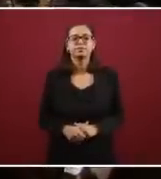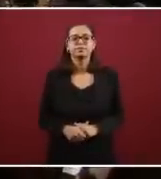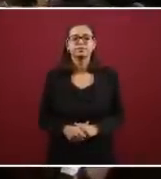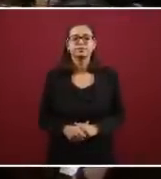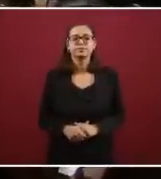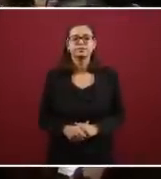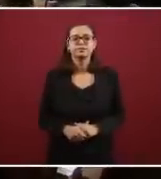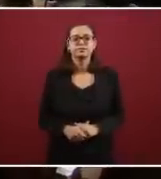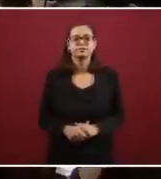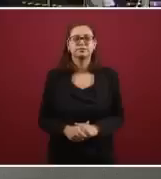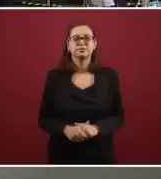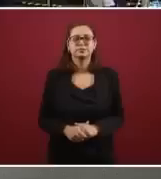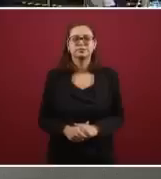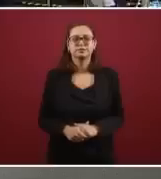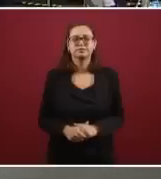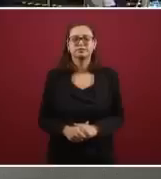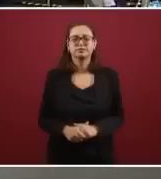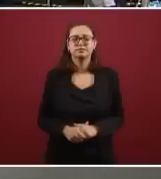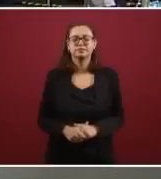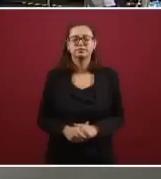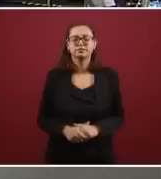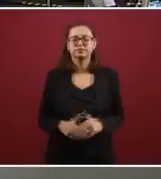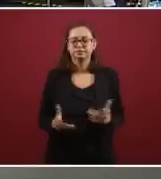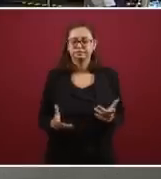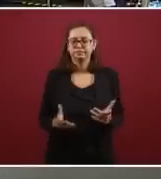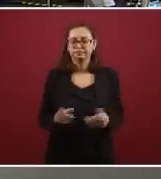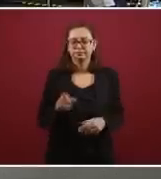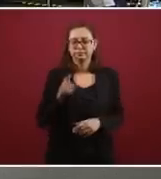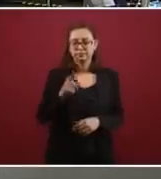ahí vamos. Pero